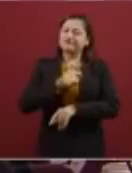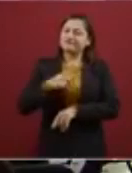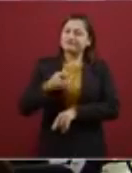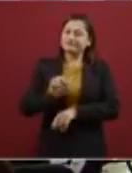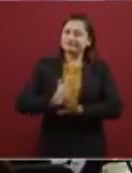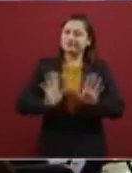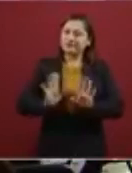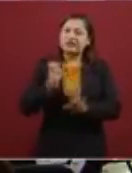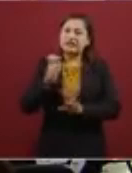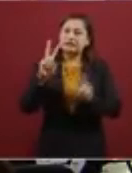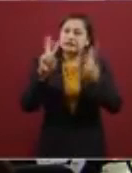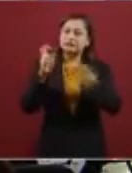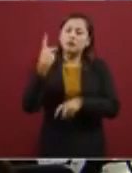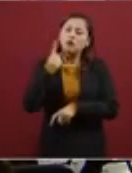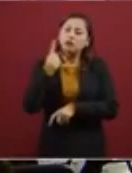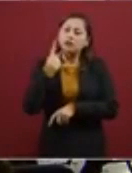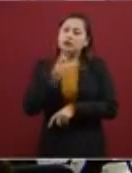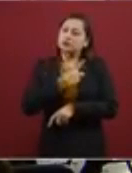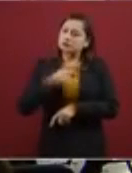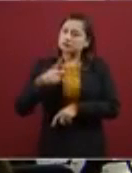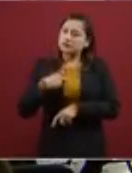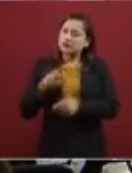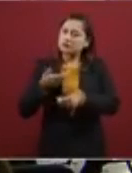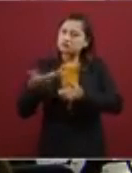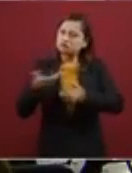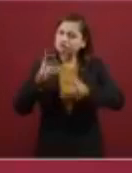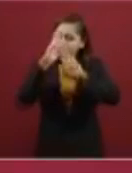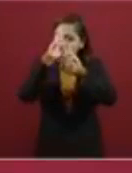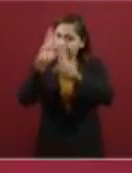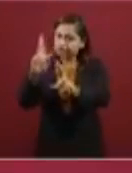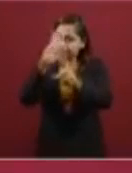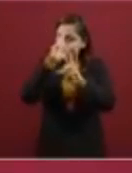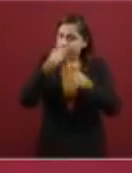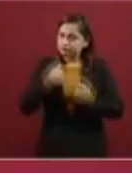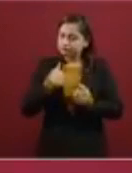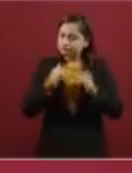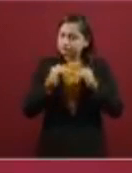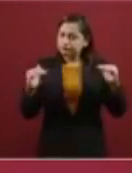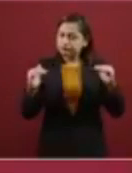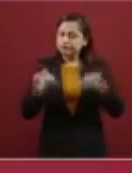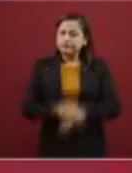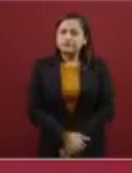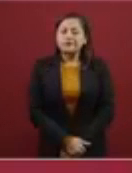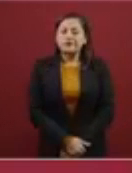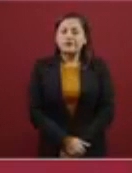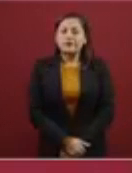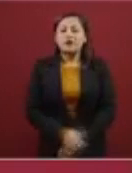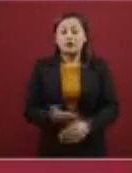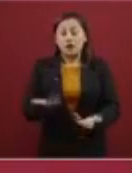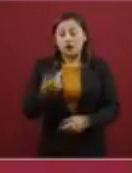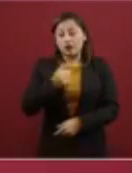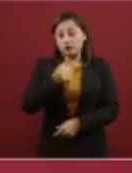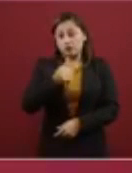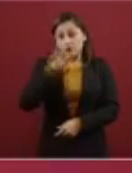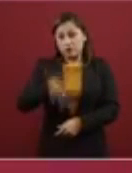y que ha habido una relación de respeto mutuo que yo